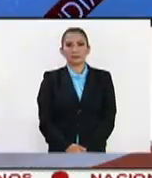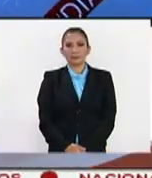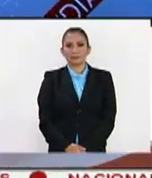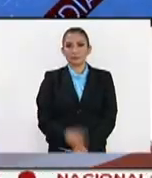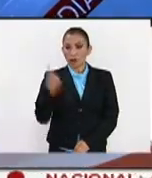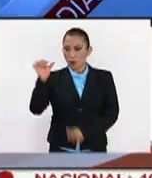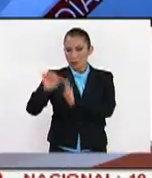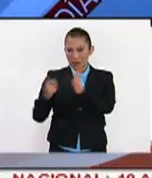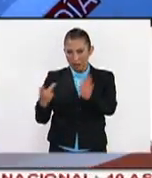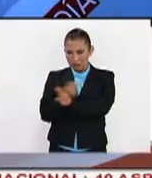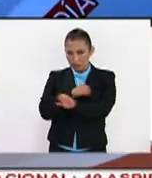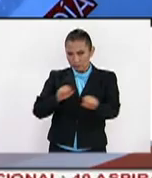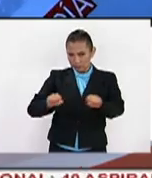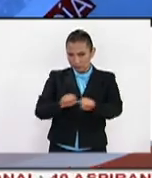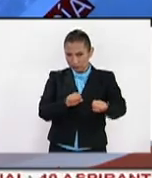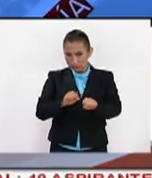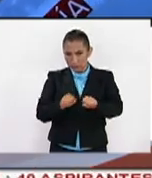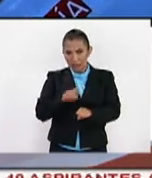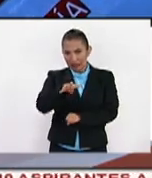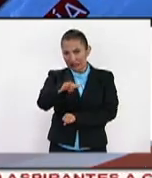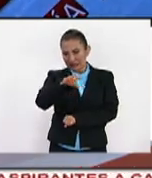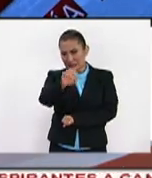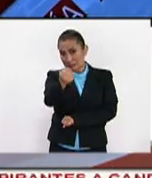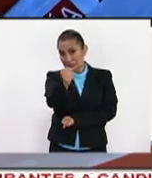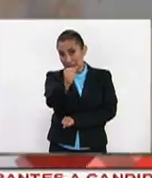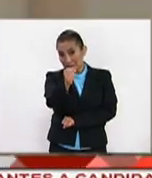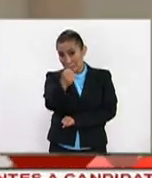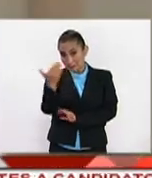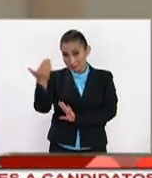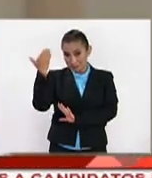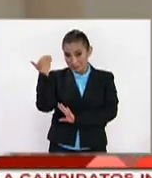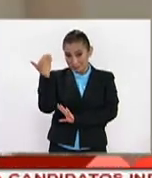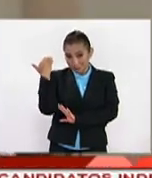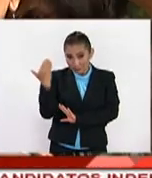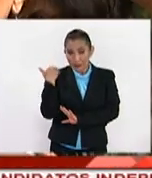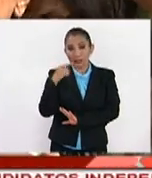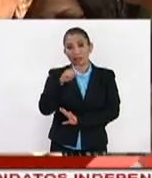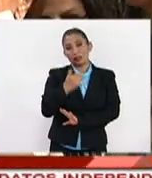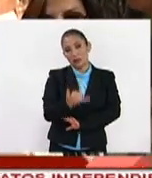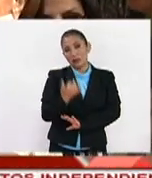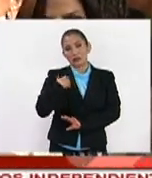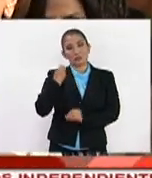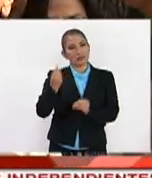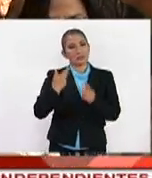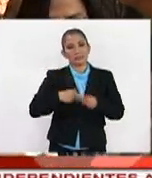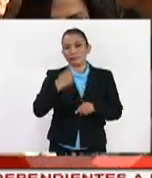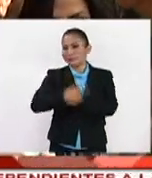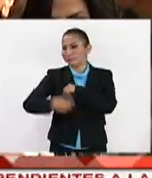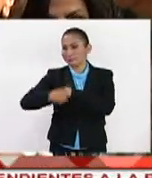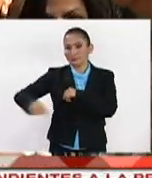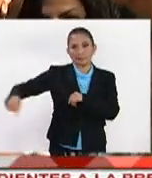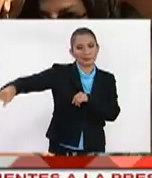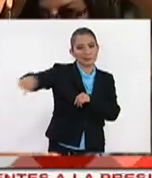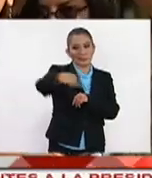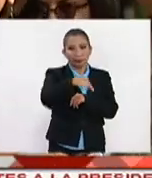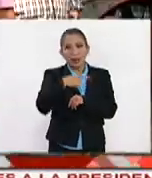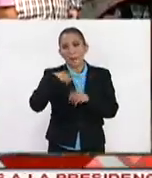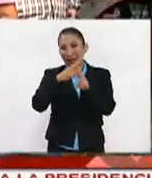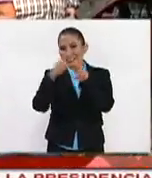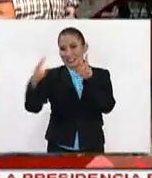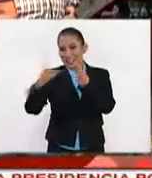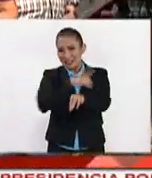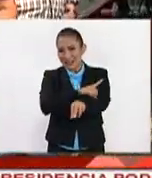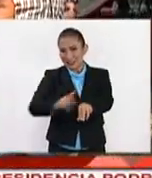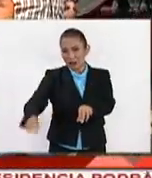Casi un mes de que ocurriera el sismo del ya 19 de septiembre y que dejó miles de afectaciones en la Ciudad de México, vecinos de